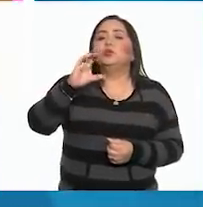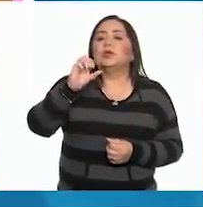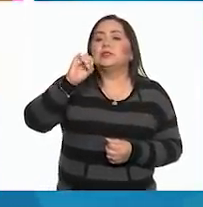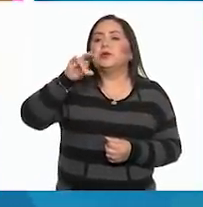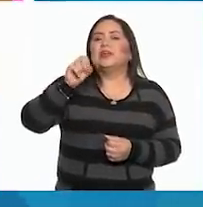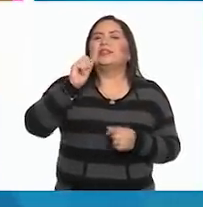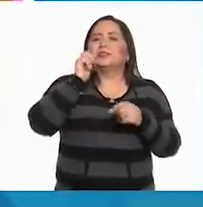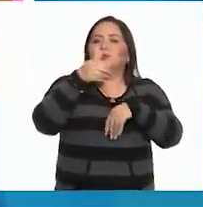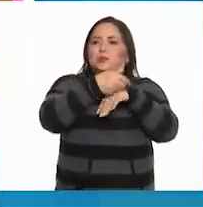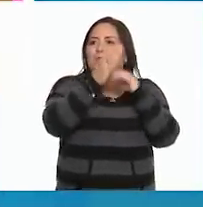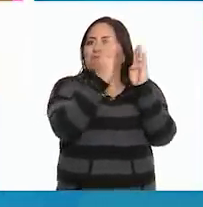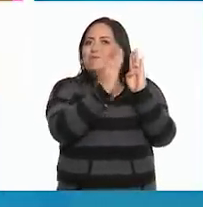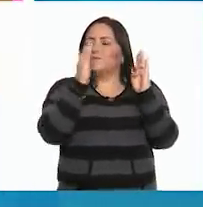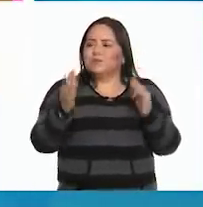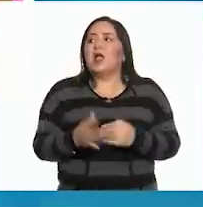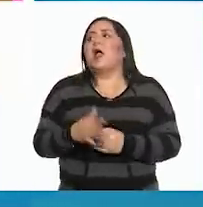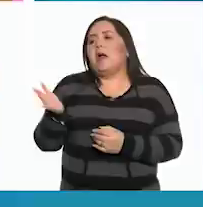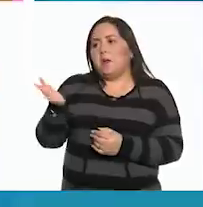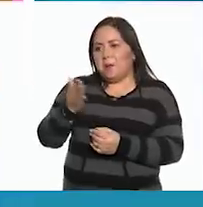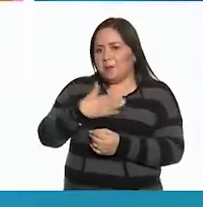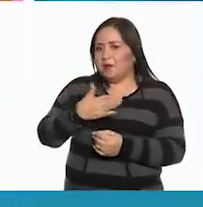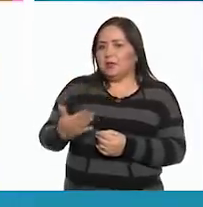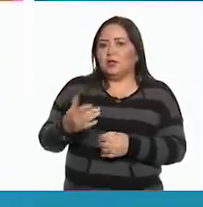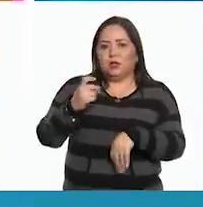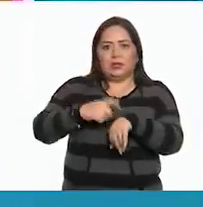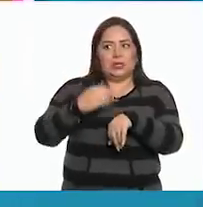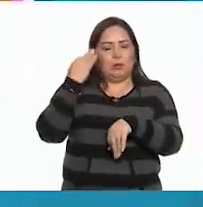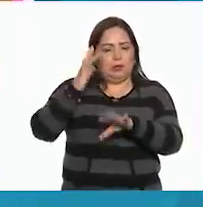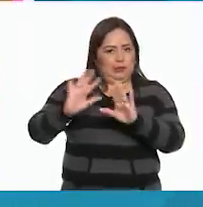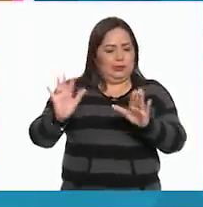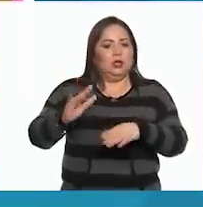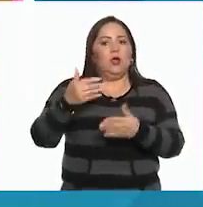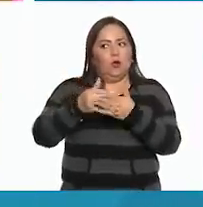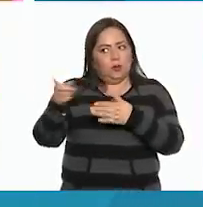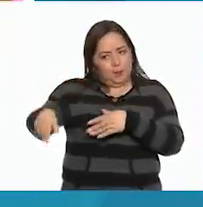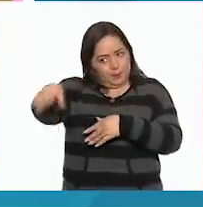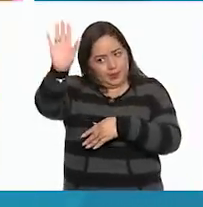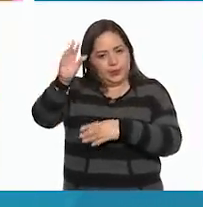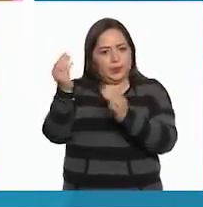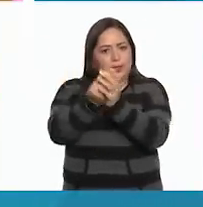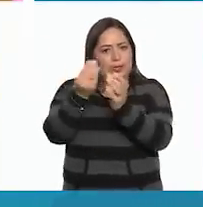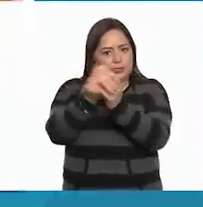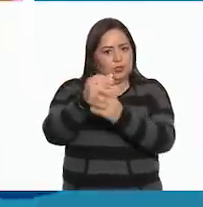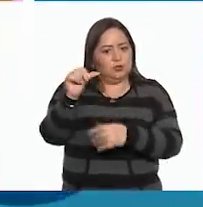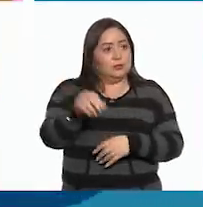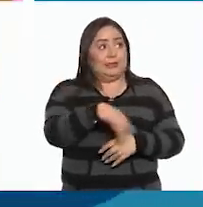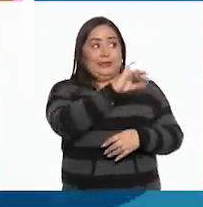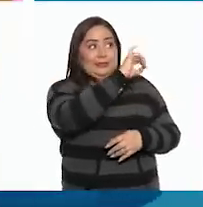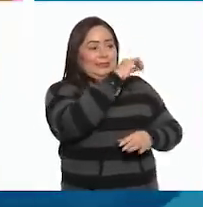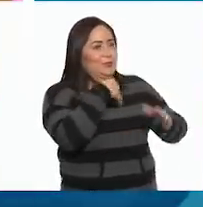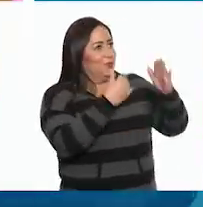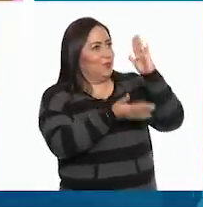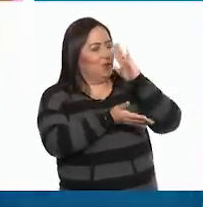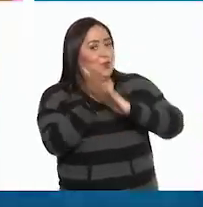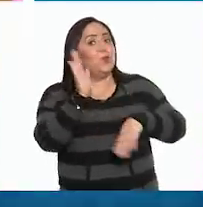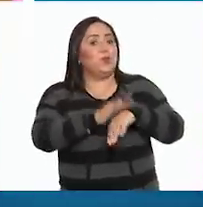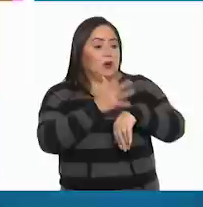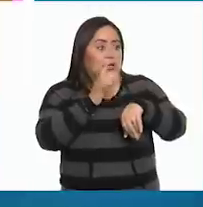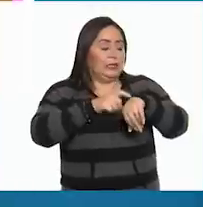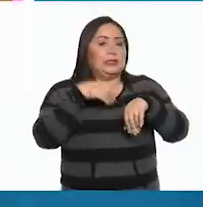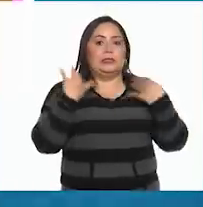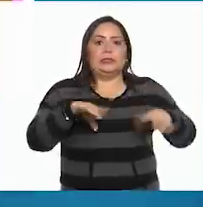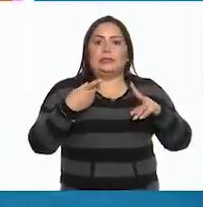Sucesiones. Bueno, chamaco, pues no te quito más mi tiempo, ¿eh? Ve a tu clase de hoy. ¡Sí, don Leopoldo! ¡Me voy porque ya va